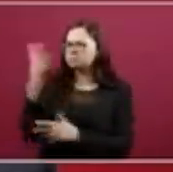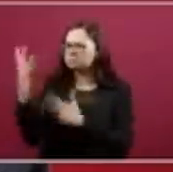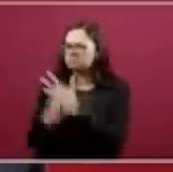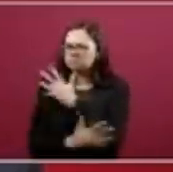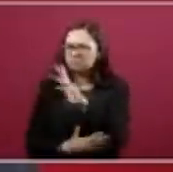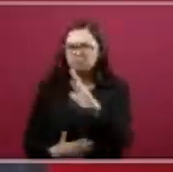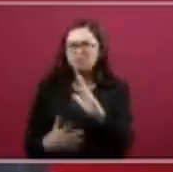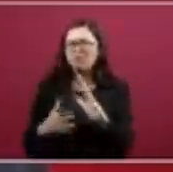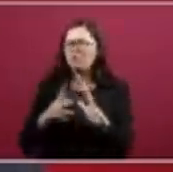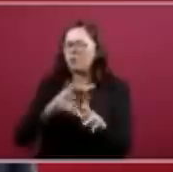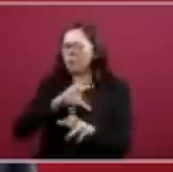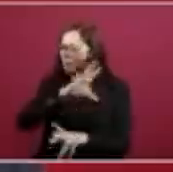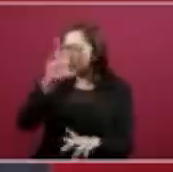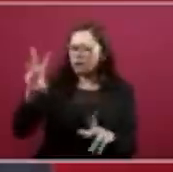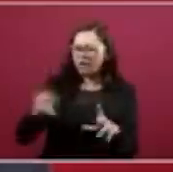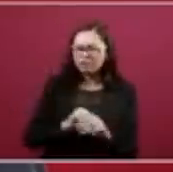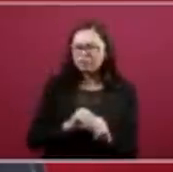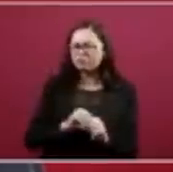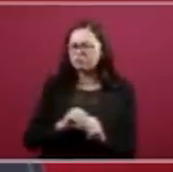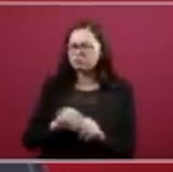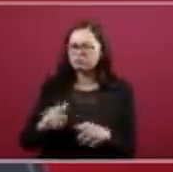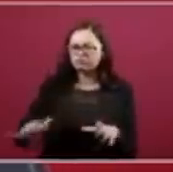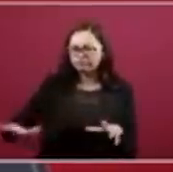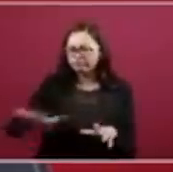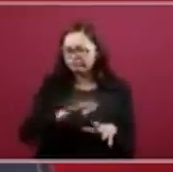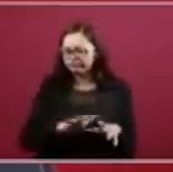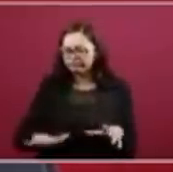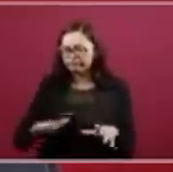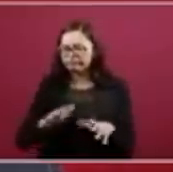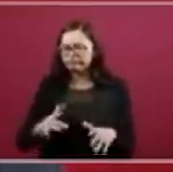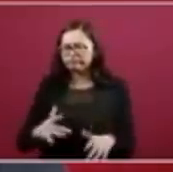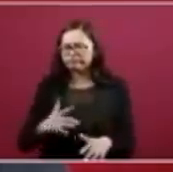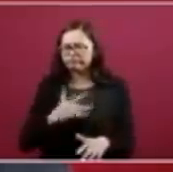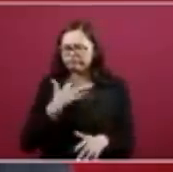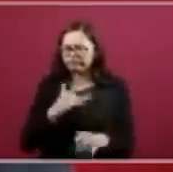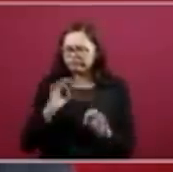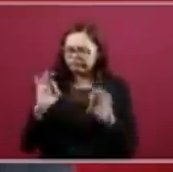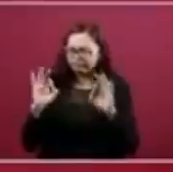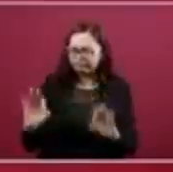de Hacienda, igual, son profesionales,